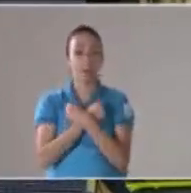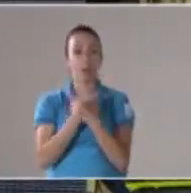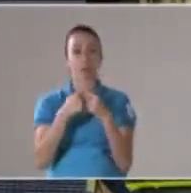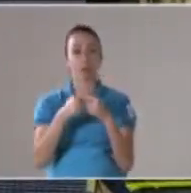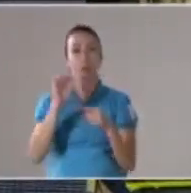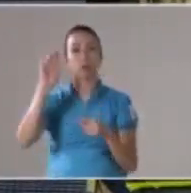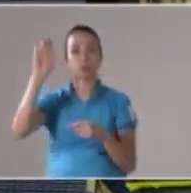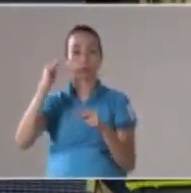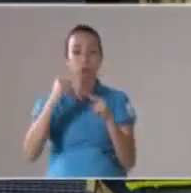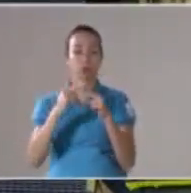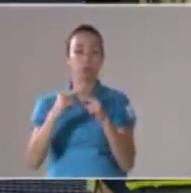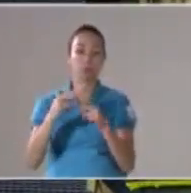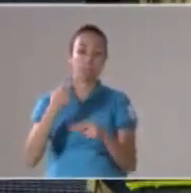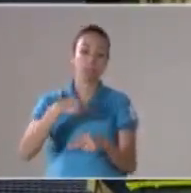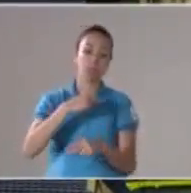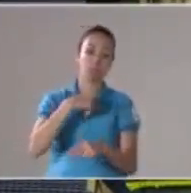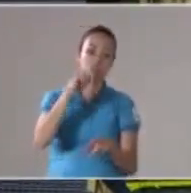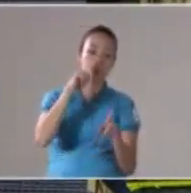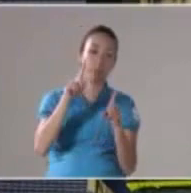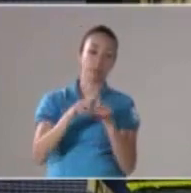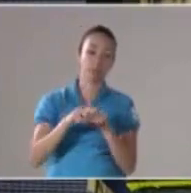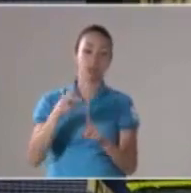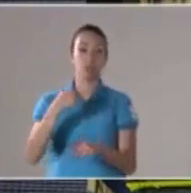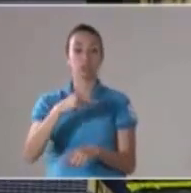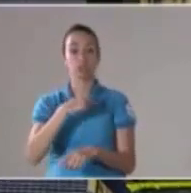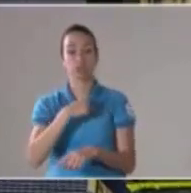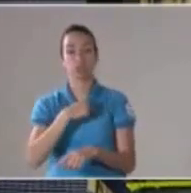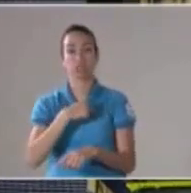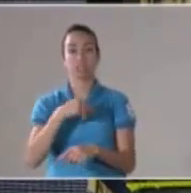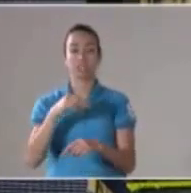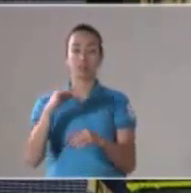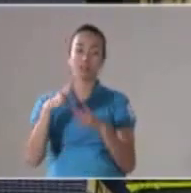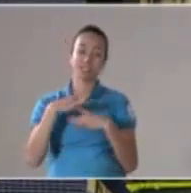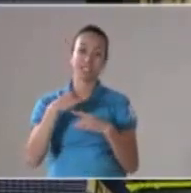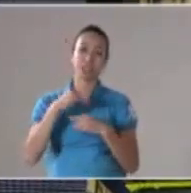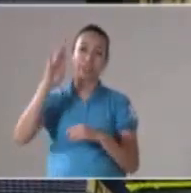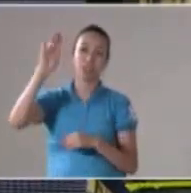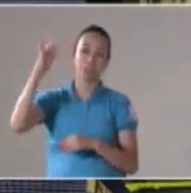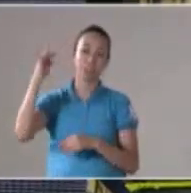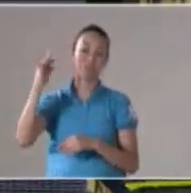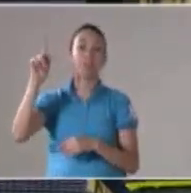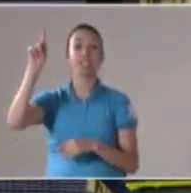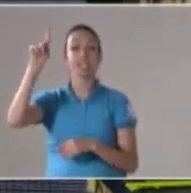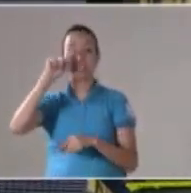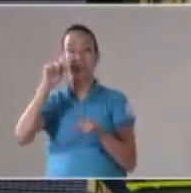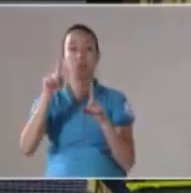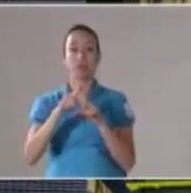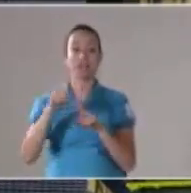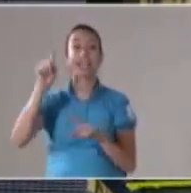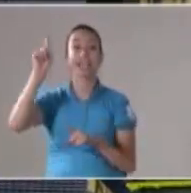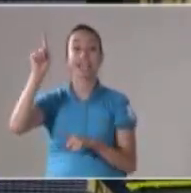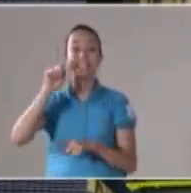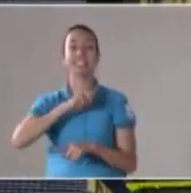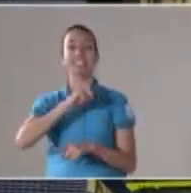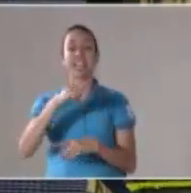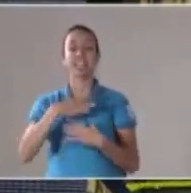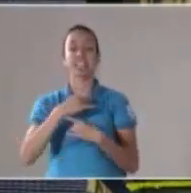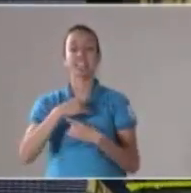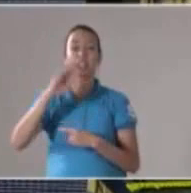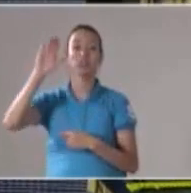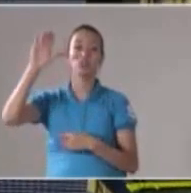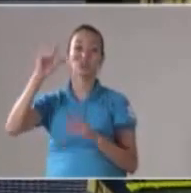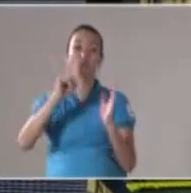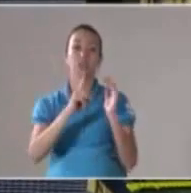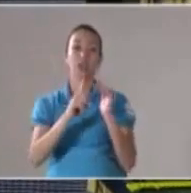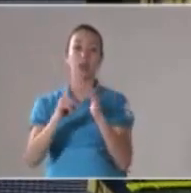Él está interesado en su testimonio. Nosotros estamos interesados en su testimonio. Él está interesado en su fama. Nosotros estamos interesados en su